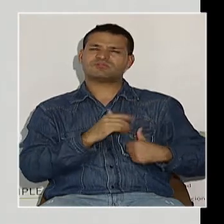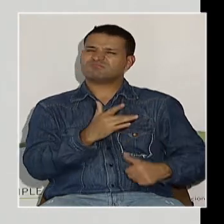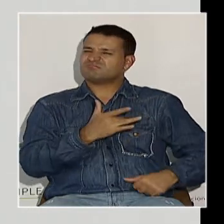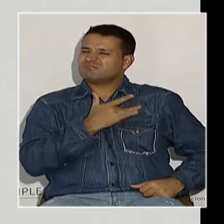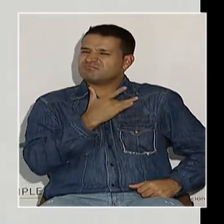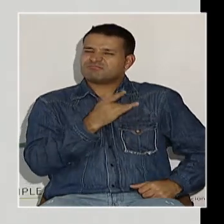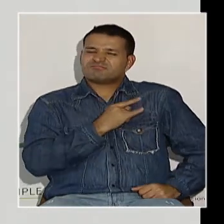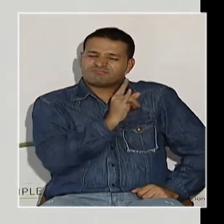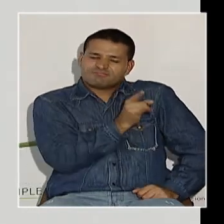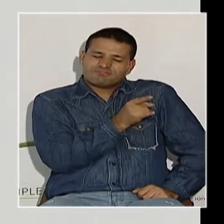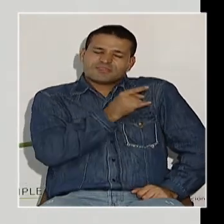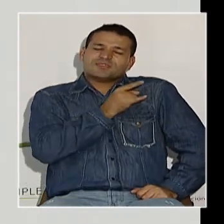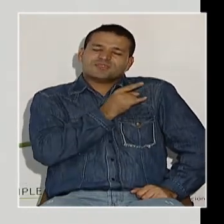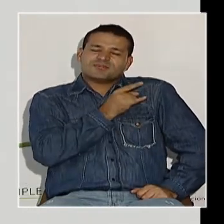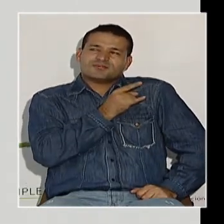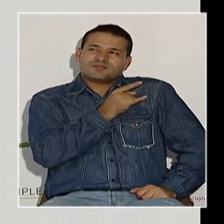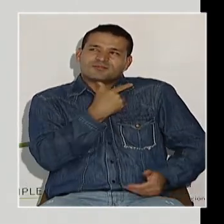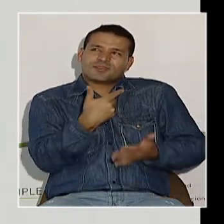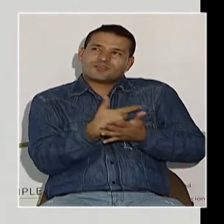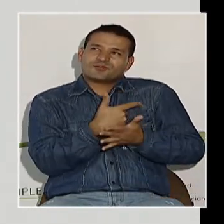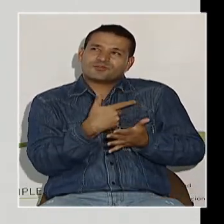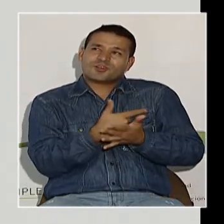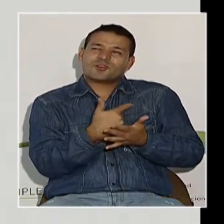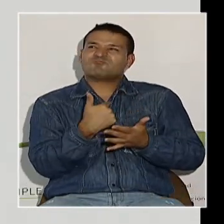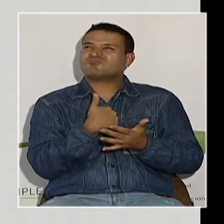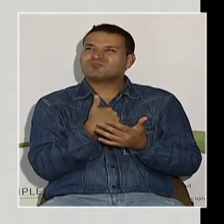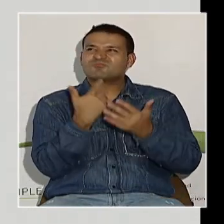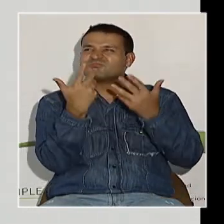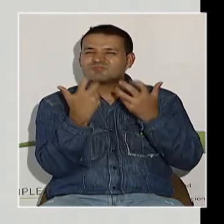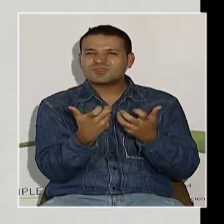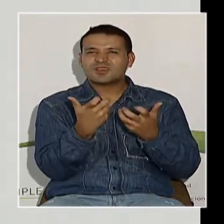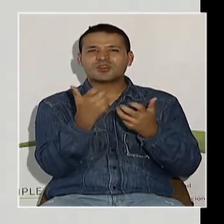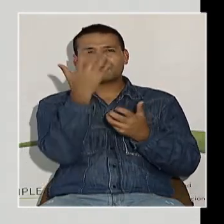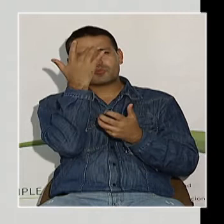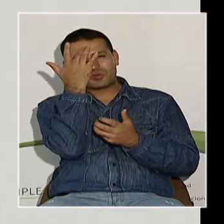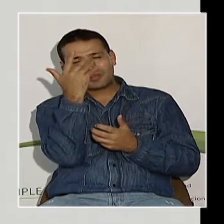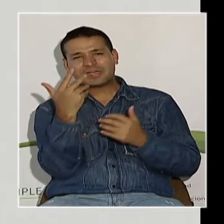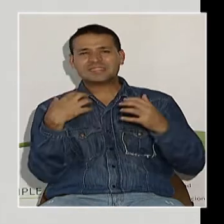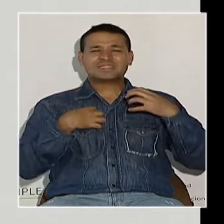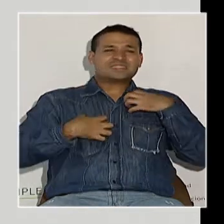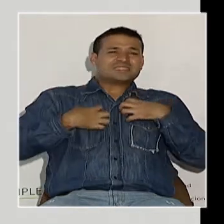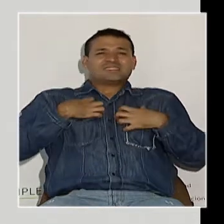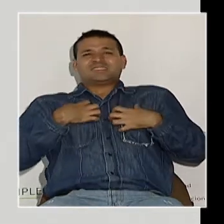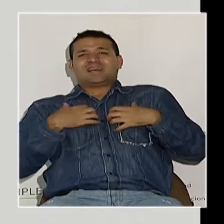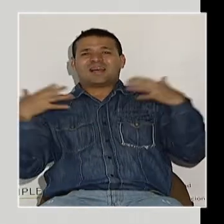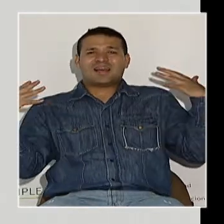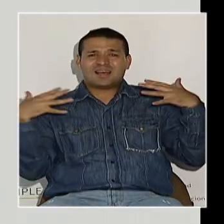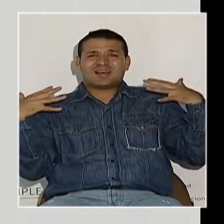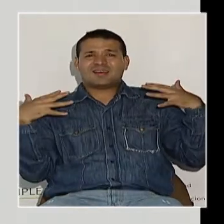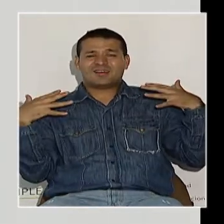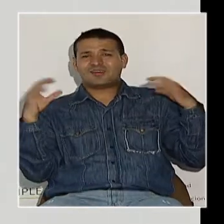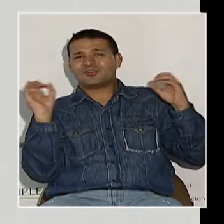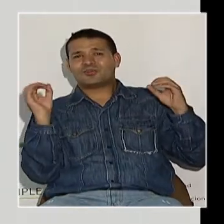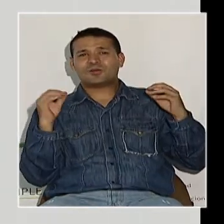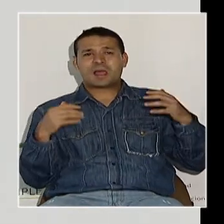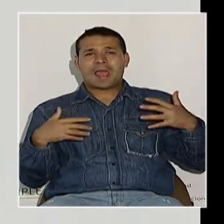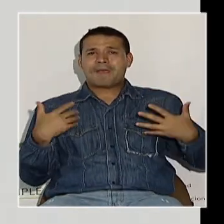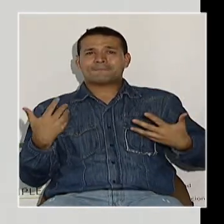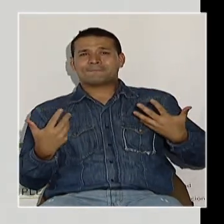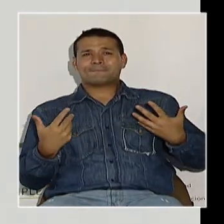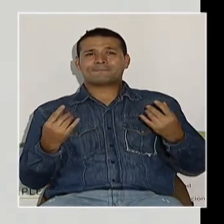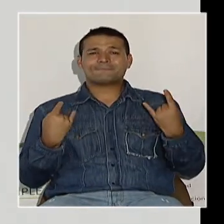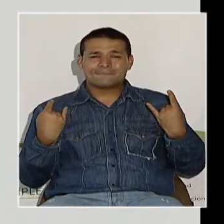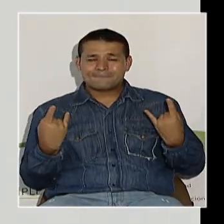a asumir un tratamiento? ¿Qué quiero? Lo hago por miedo, siento que me debería quedar quieto, pero ¿soy